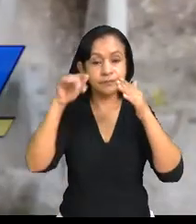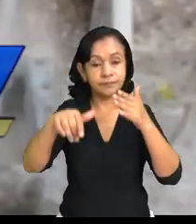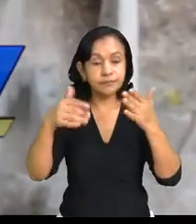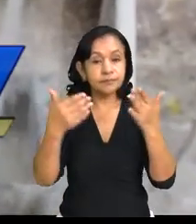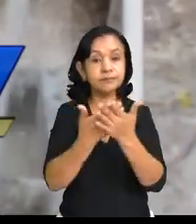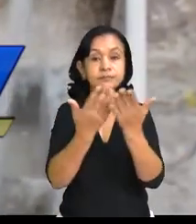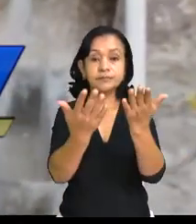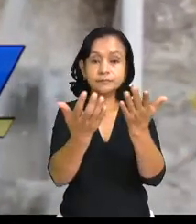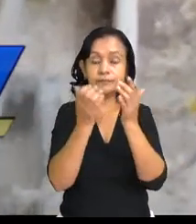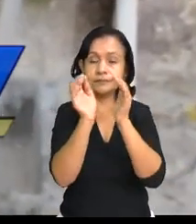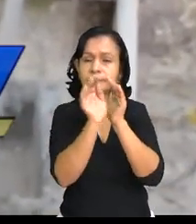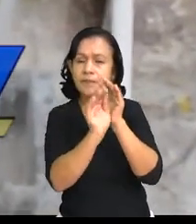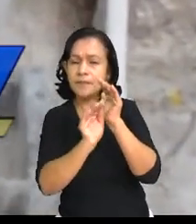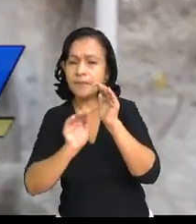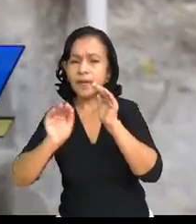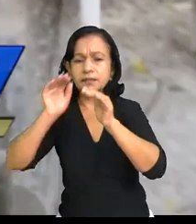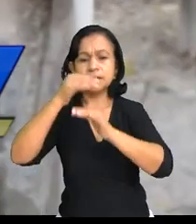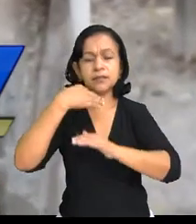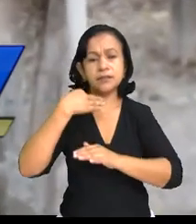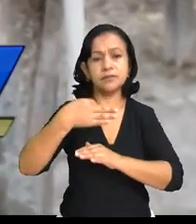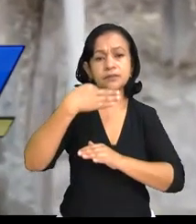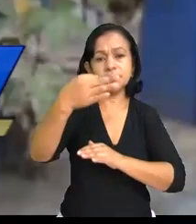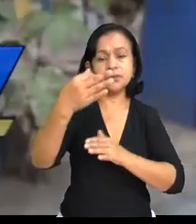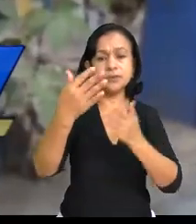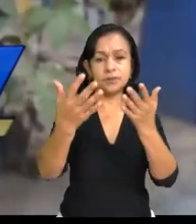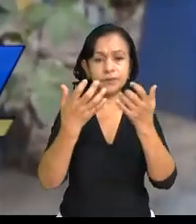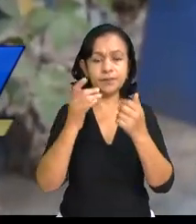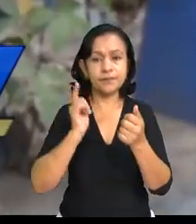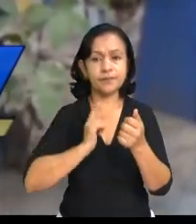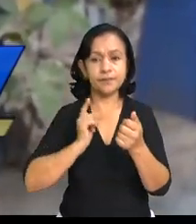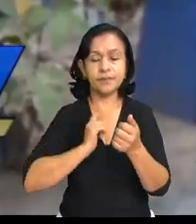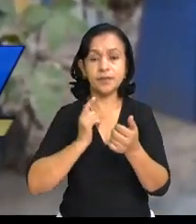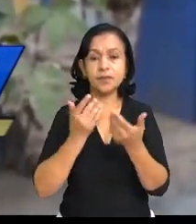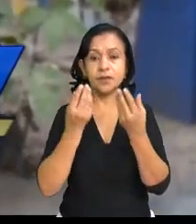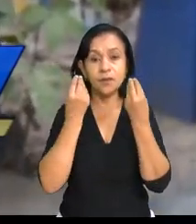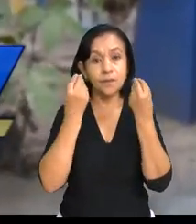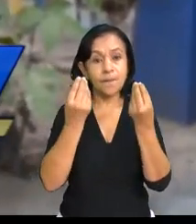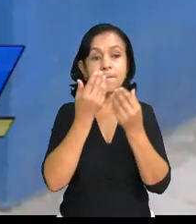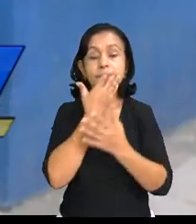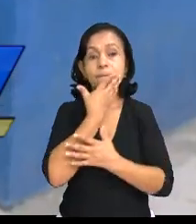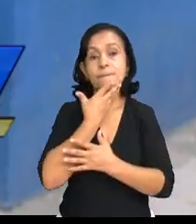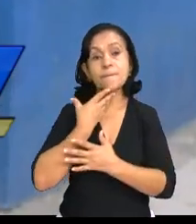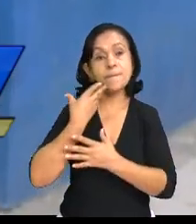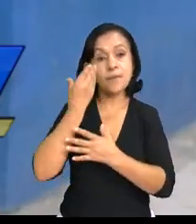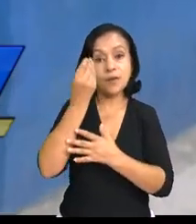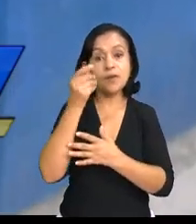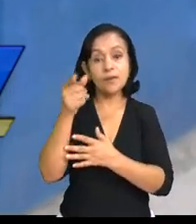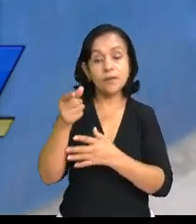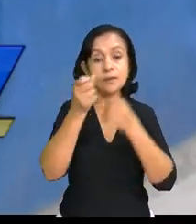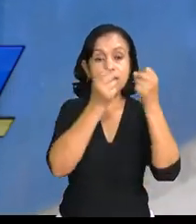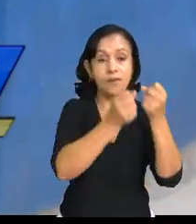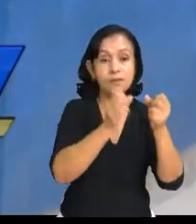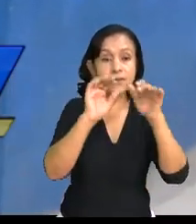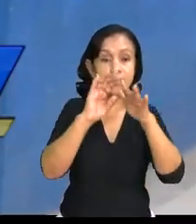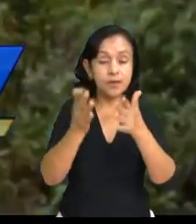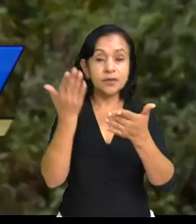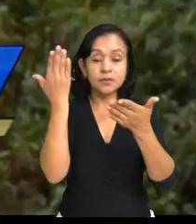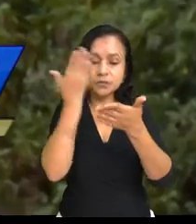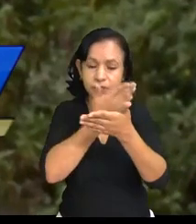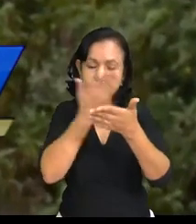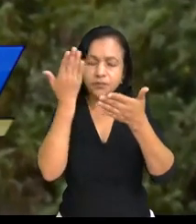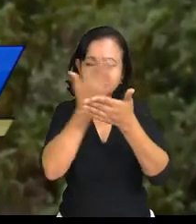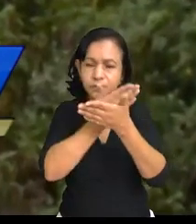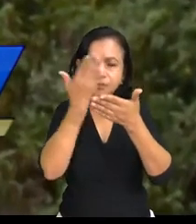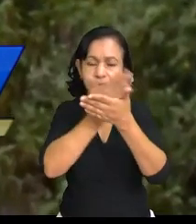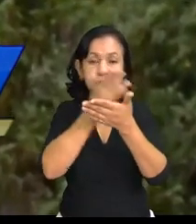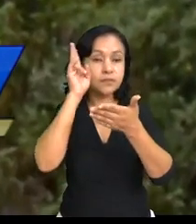nosotros queremos ir más allá. Ahí nosotros tenemos una gran cantidad de jóvenes que están estudiando y